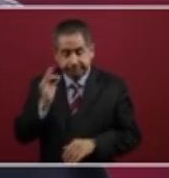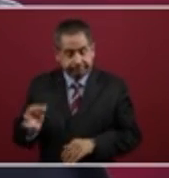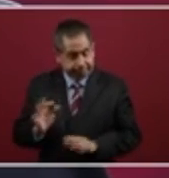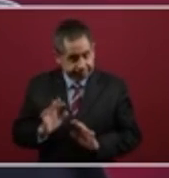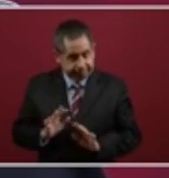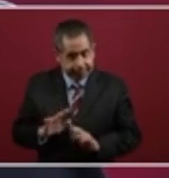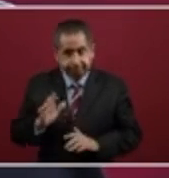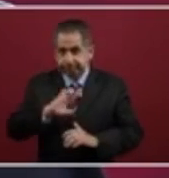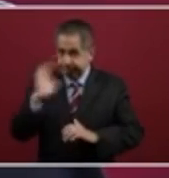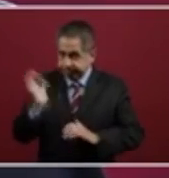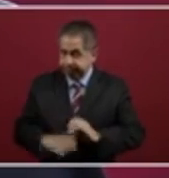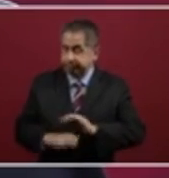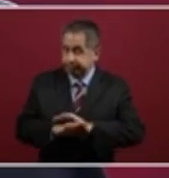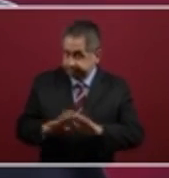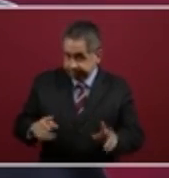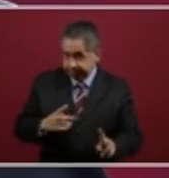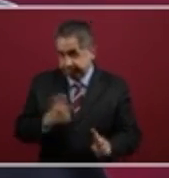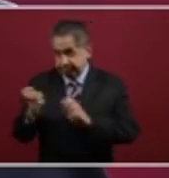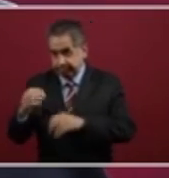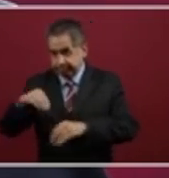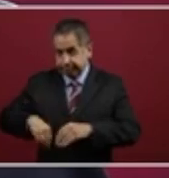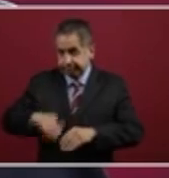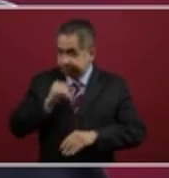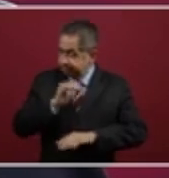que ya se acabó.